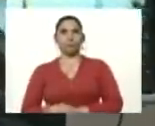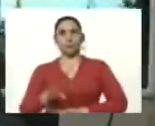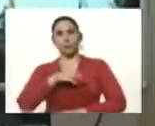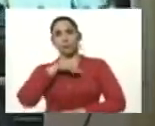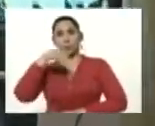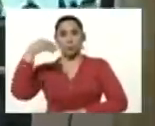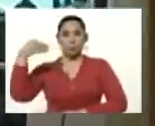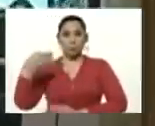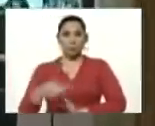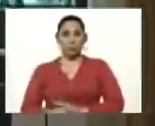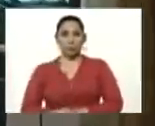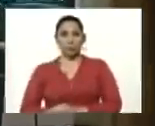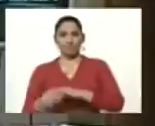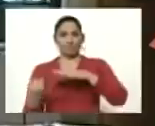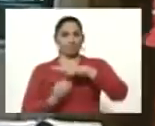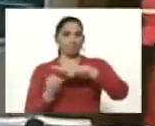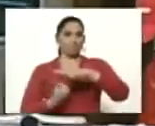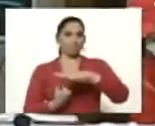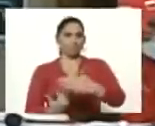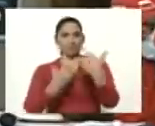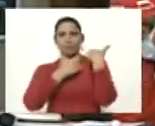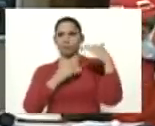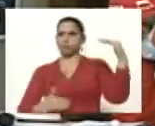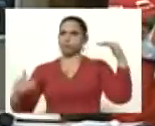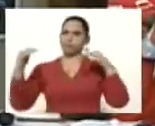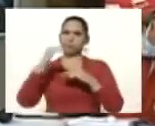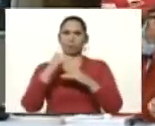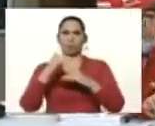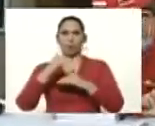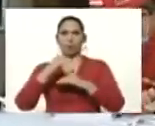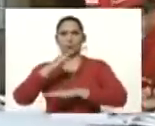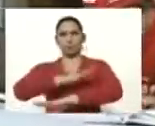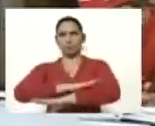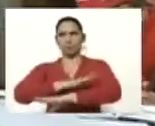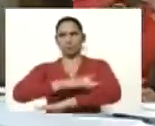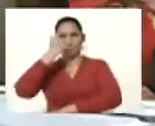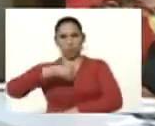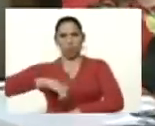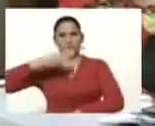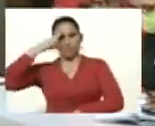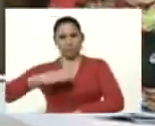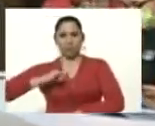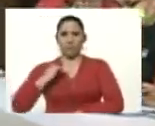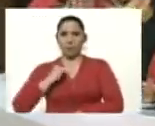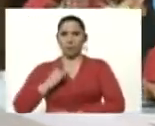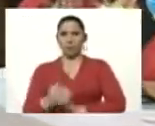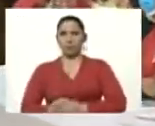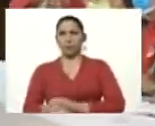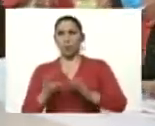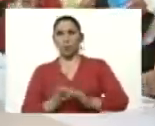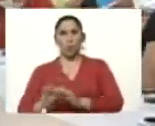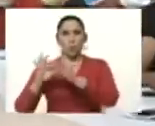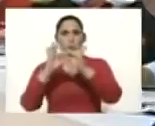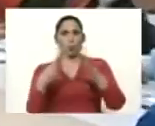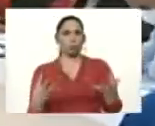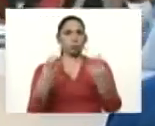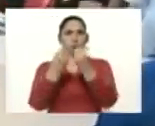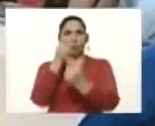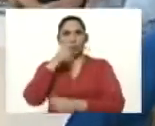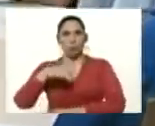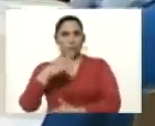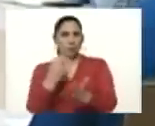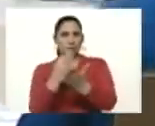espiritual, institucional, moral, cívico, militar, policial. Junto al pueblo siempre, todos junto al